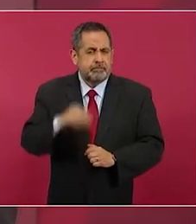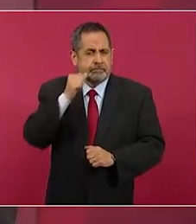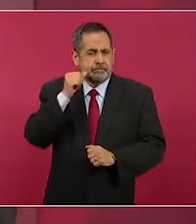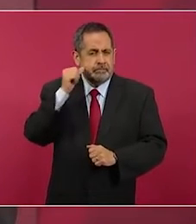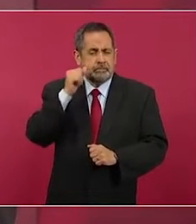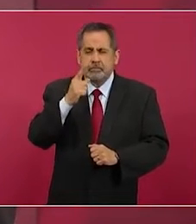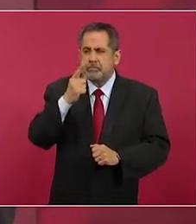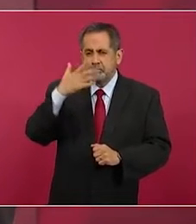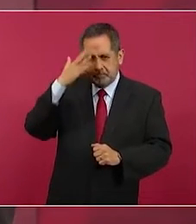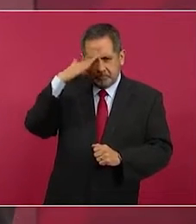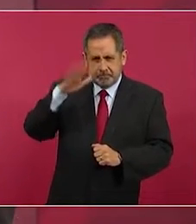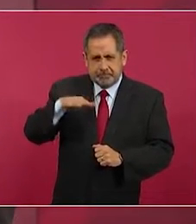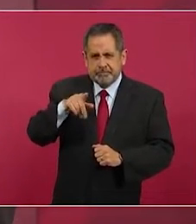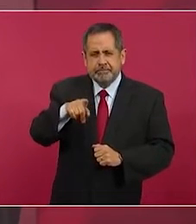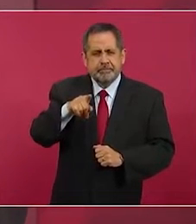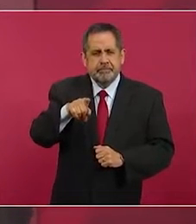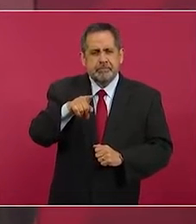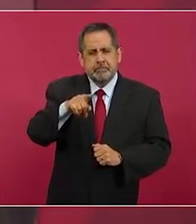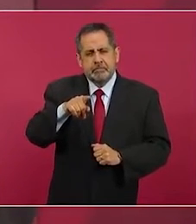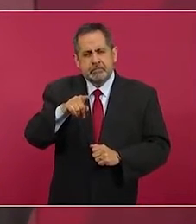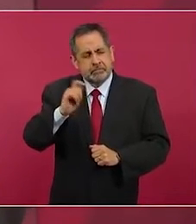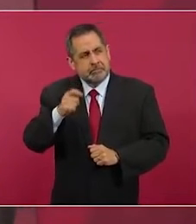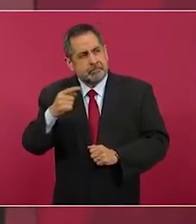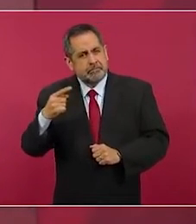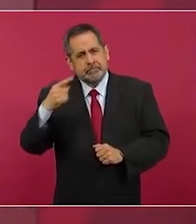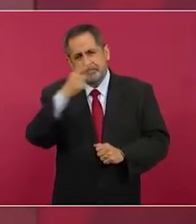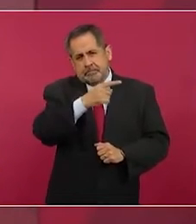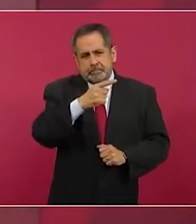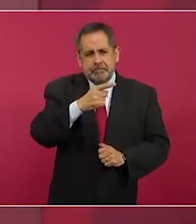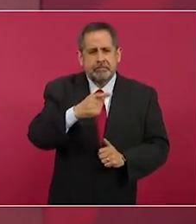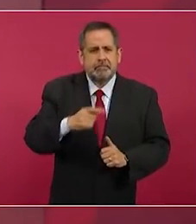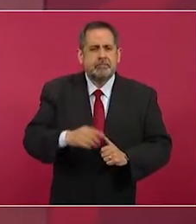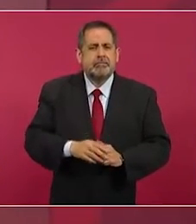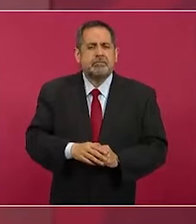una señora allá